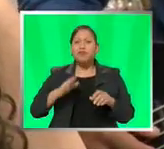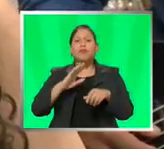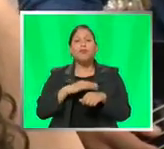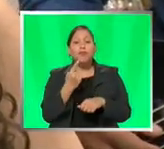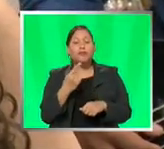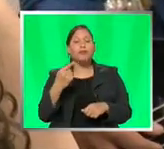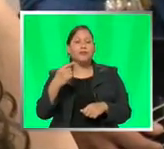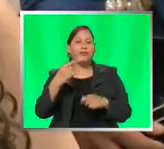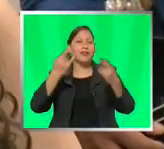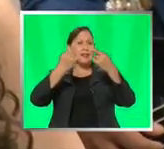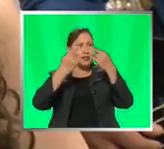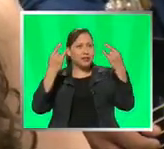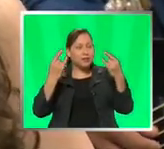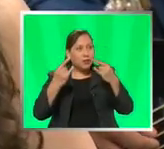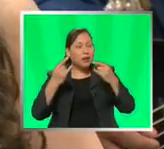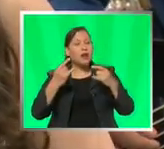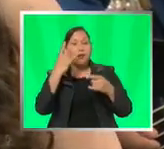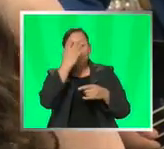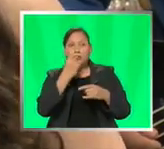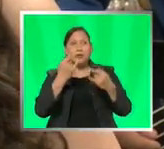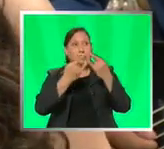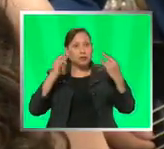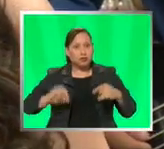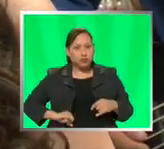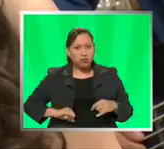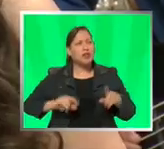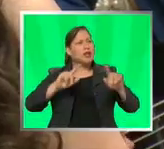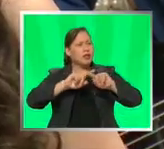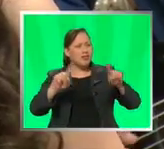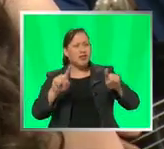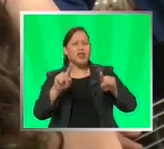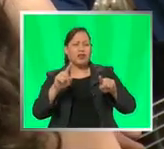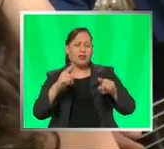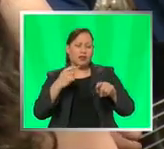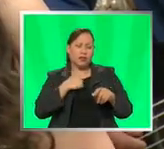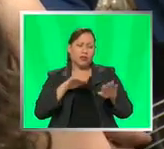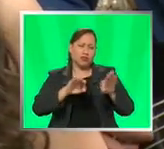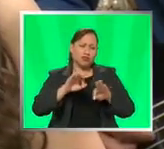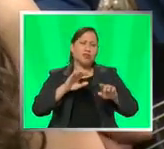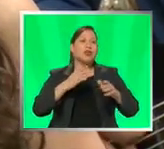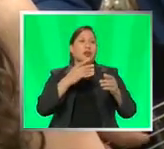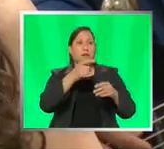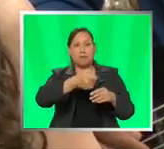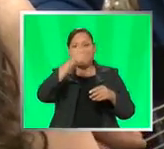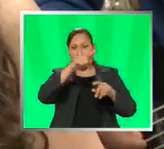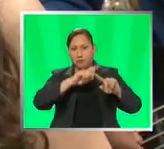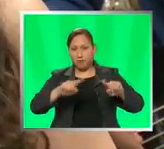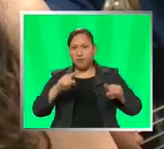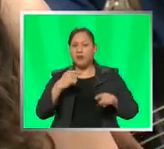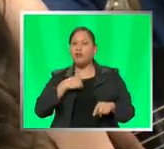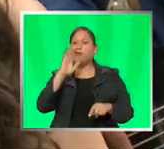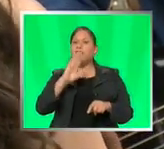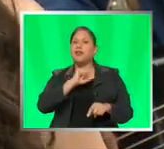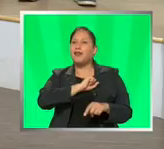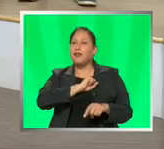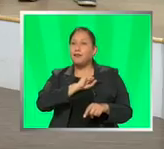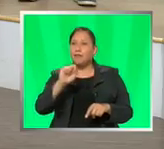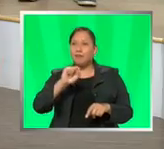además de que fue una historia muy, muy interesante, diferente a todo lo que he hecho. Y bueno, fue una villana